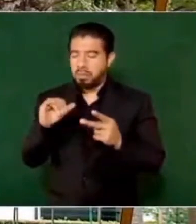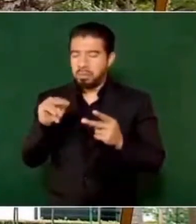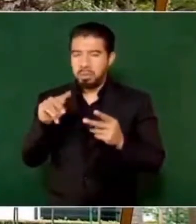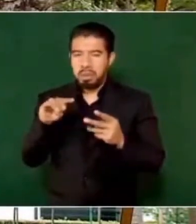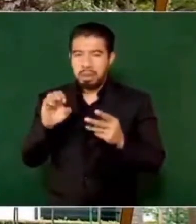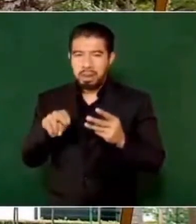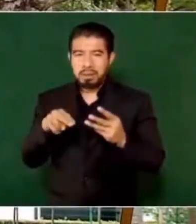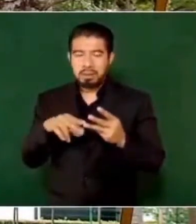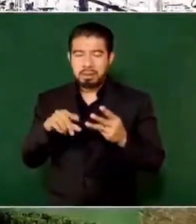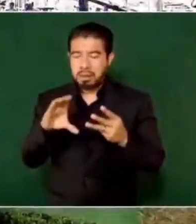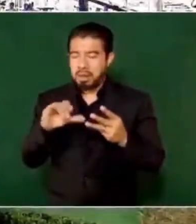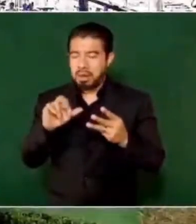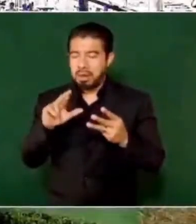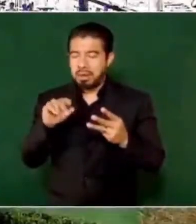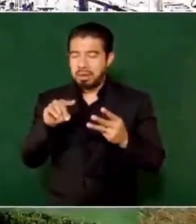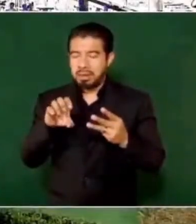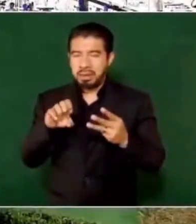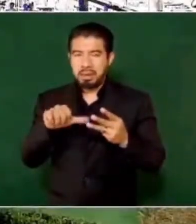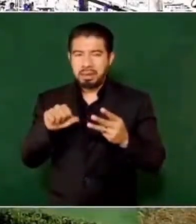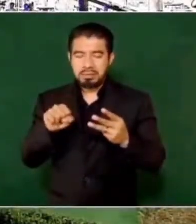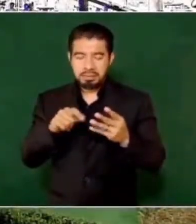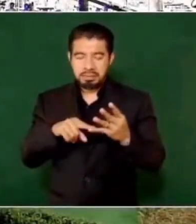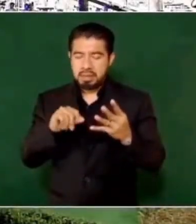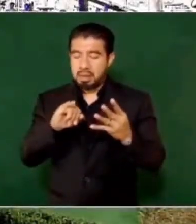Cárdenas, Jalpa,